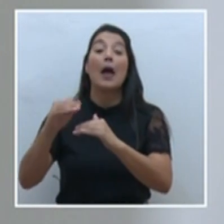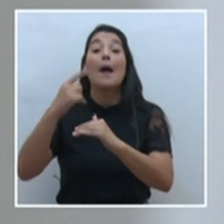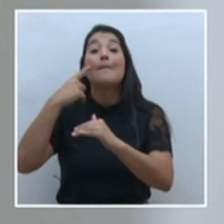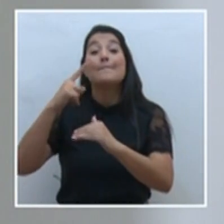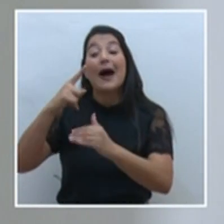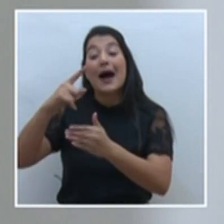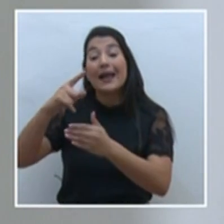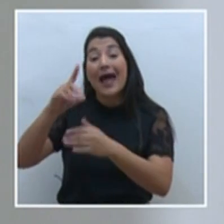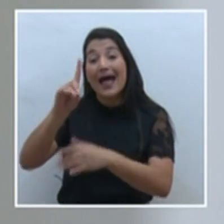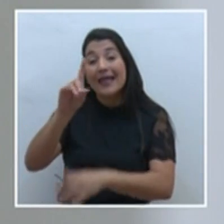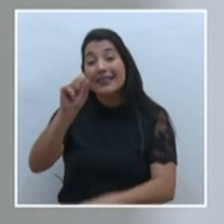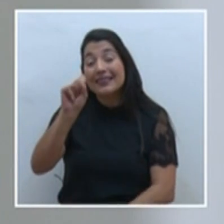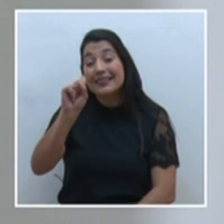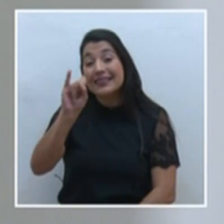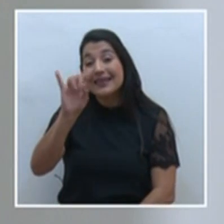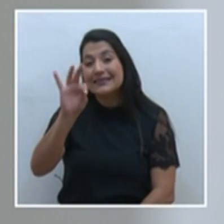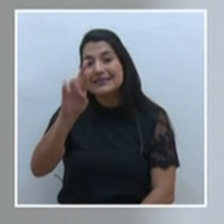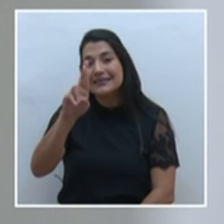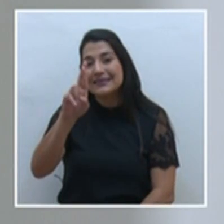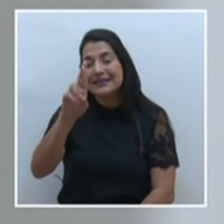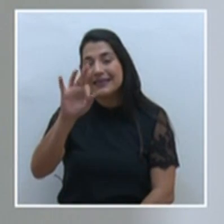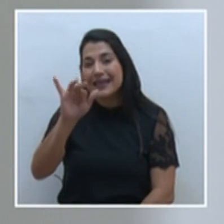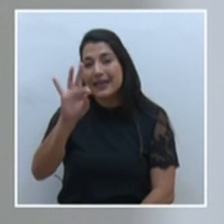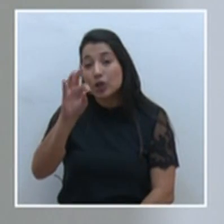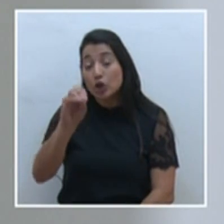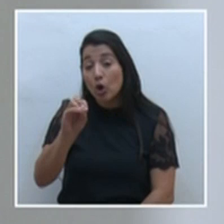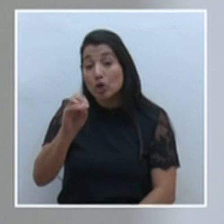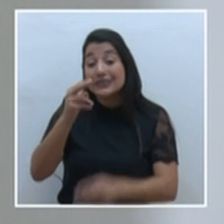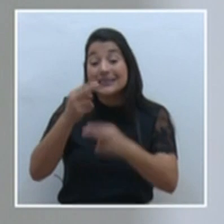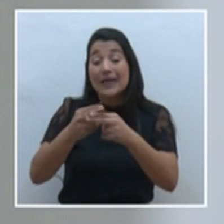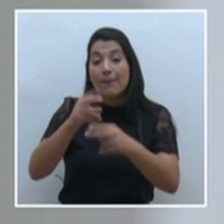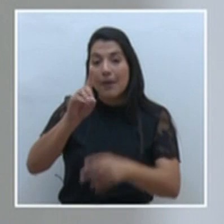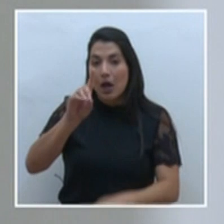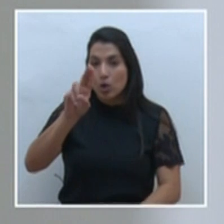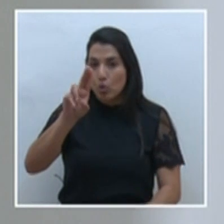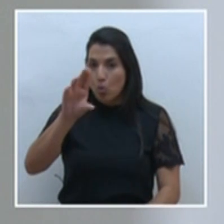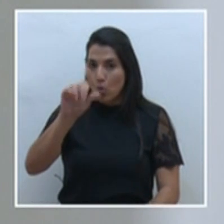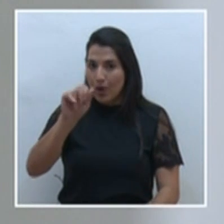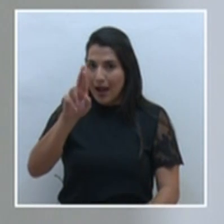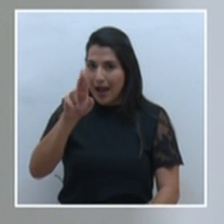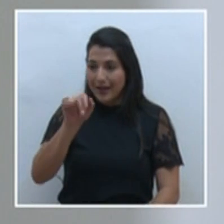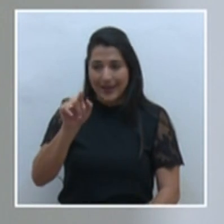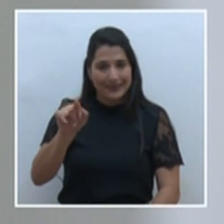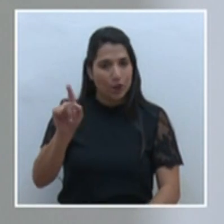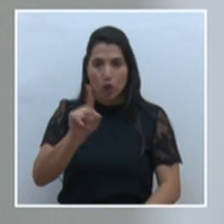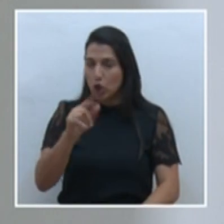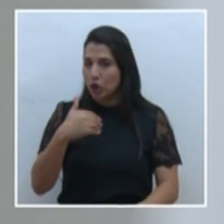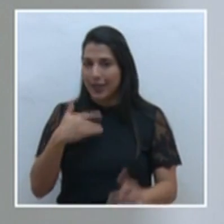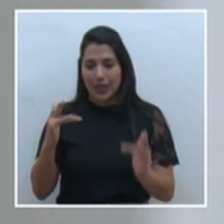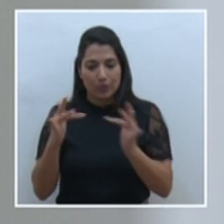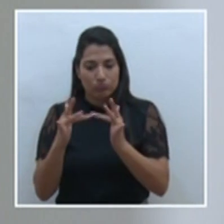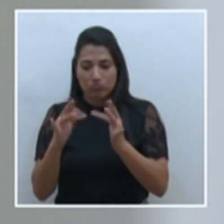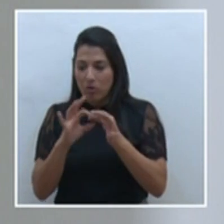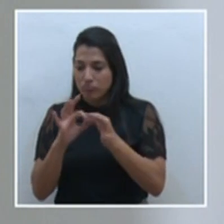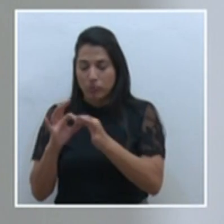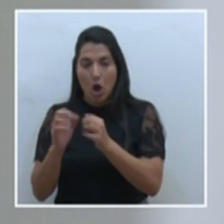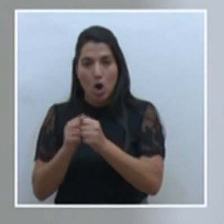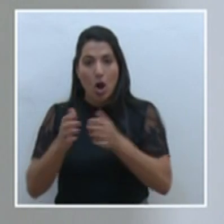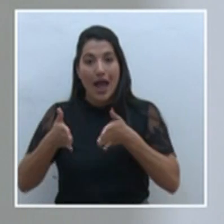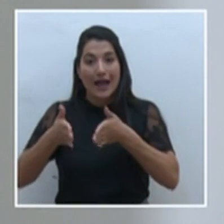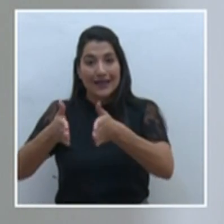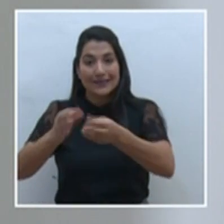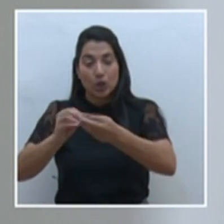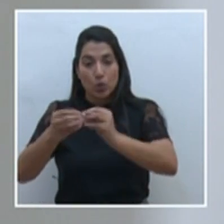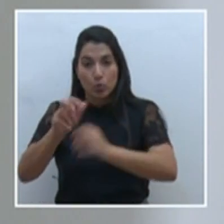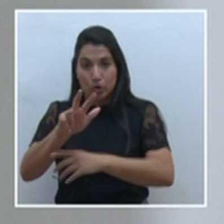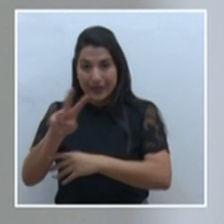el distrito de Ducarí. Este distrito no tiene relación con la Ruta 32 y, para precisar un poquito